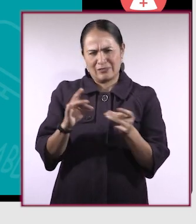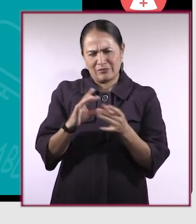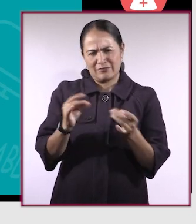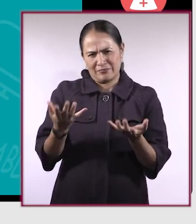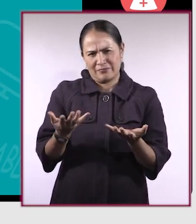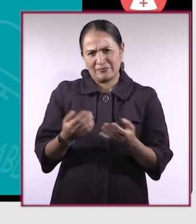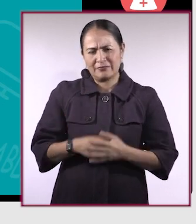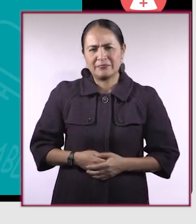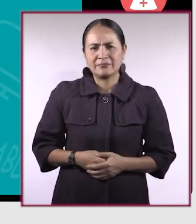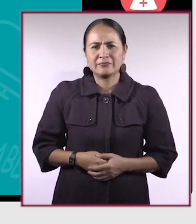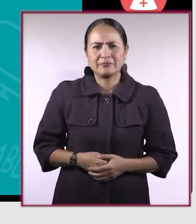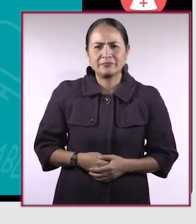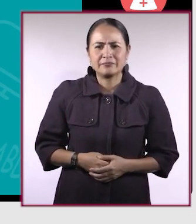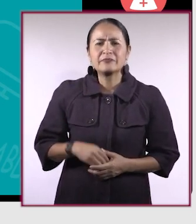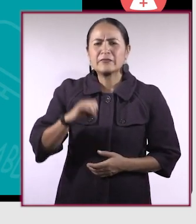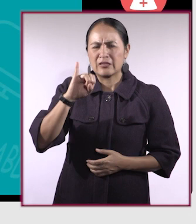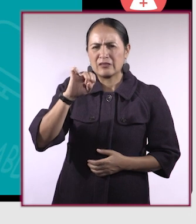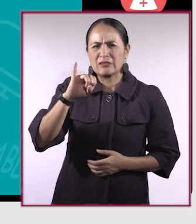esto, por favor.